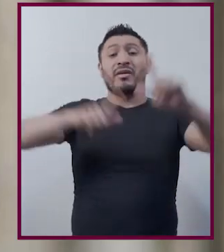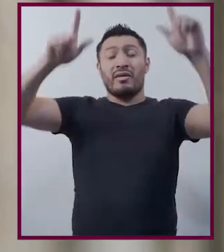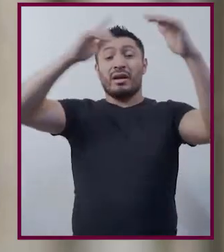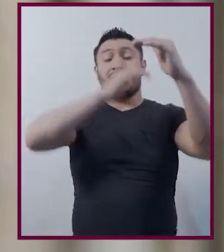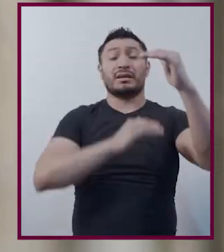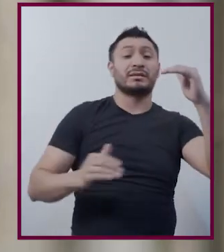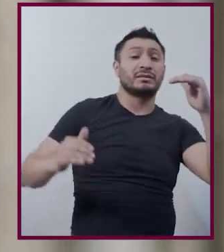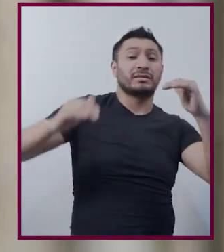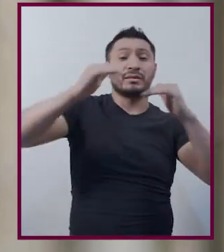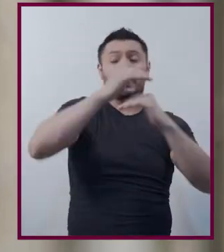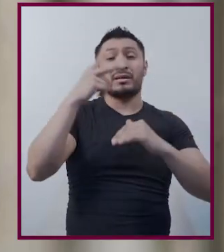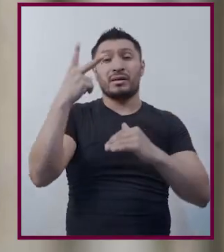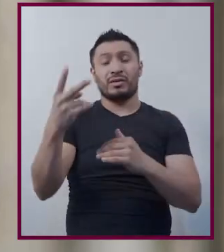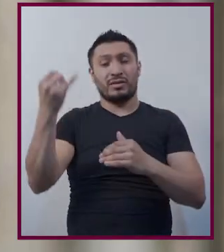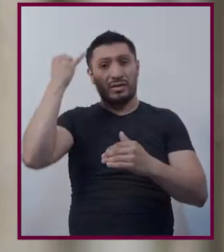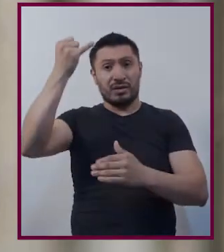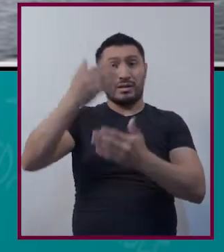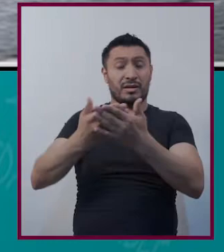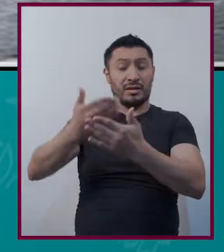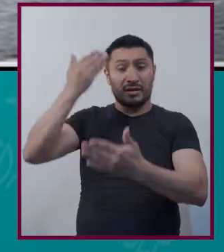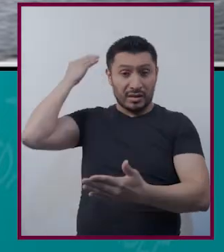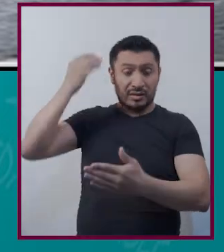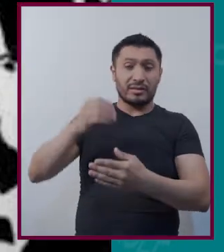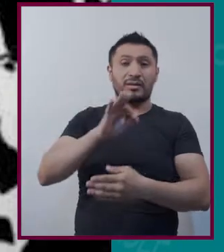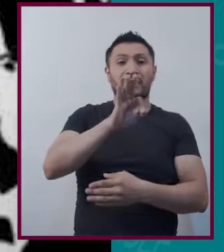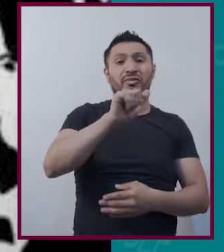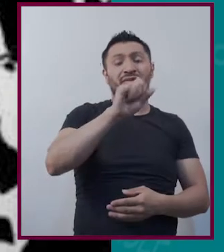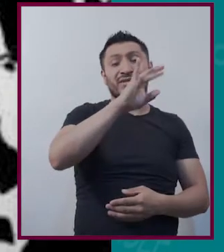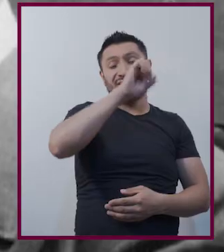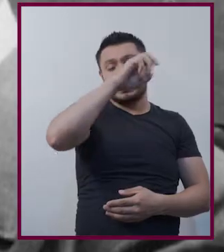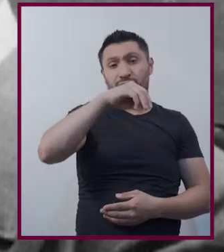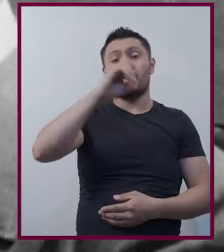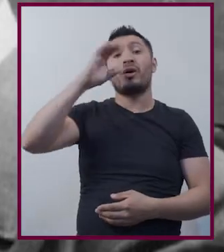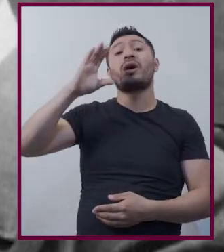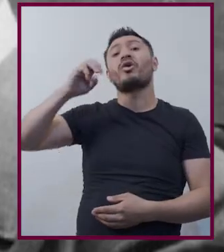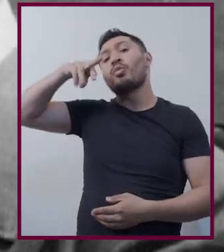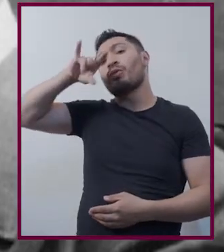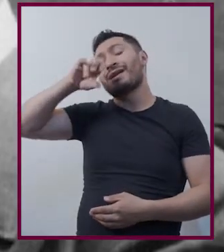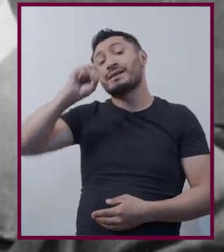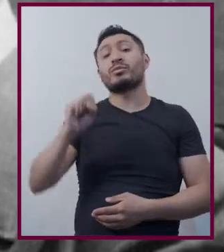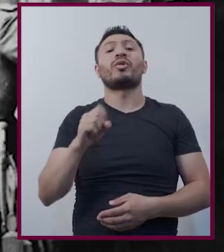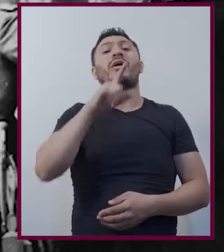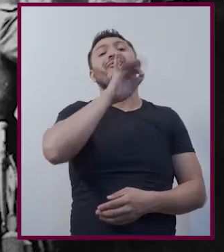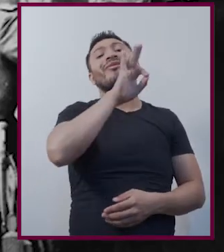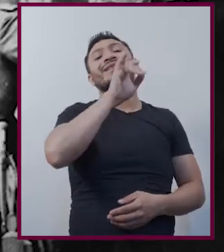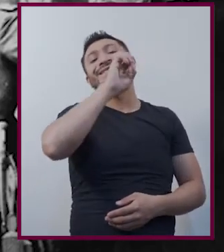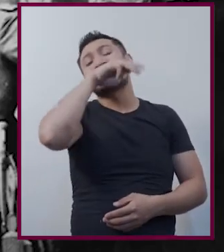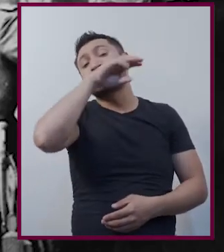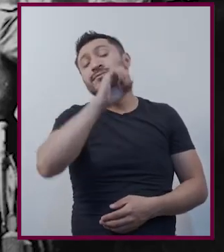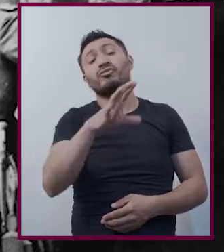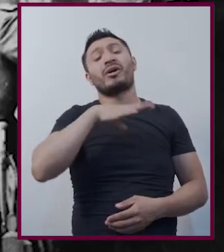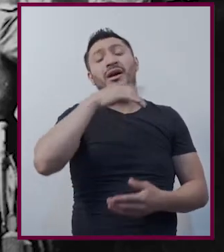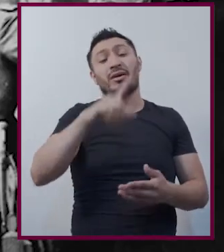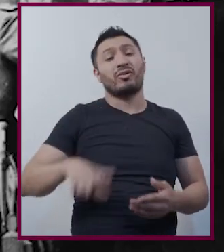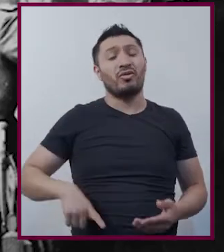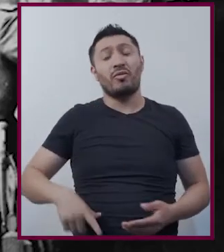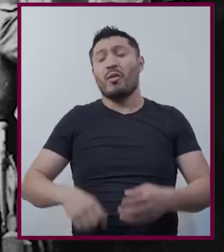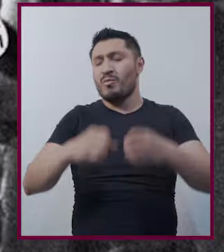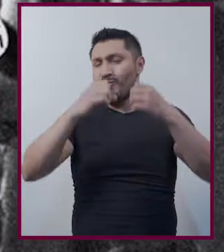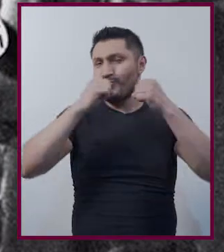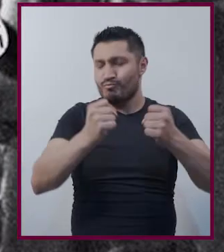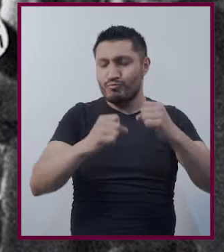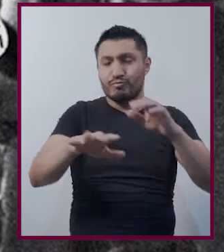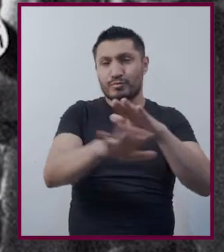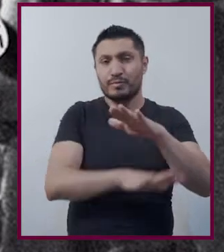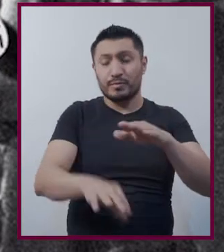las dos grandes ideologías del siglo XX, fascismo y comunismo, mientras que el fascismo propone un Estado fuerte basado